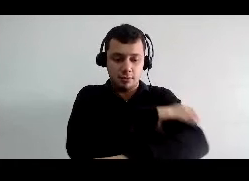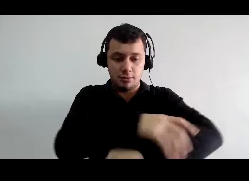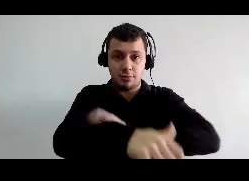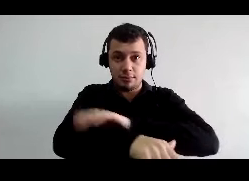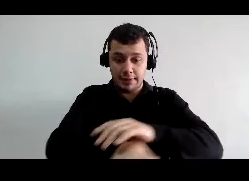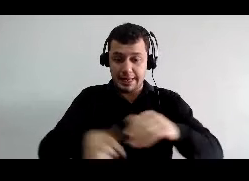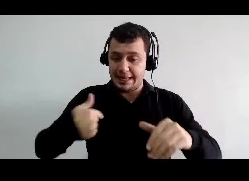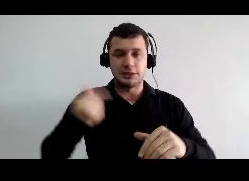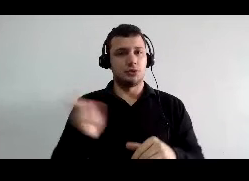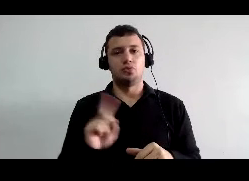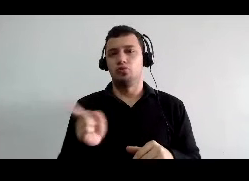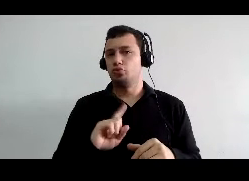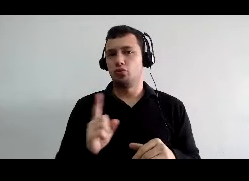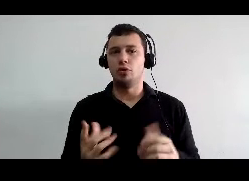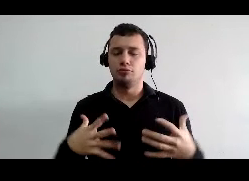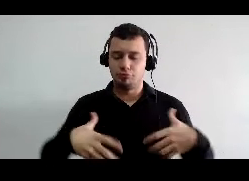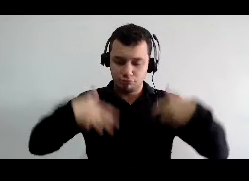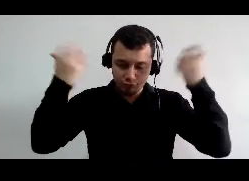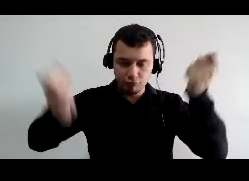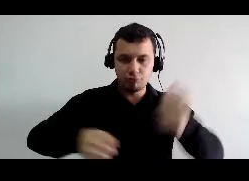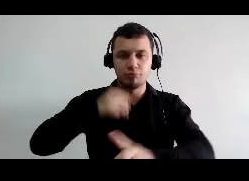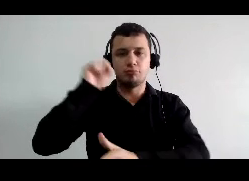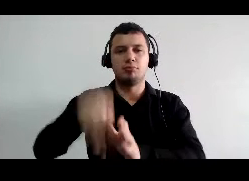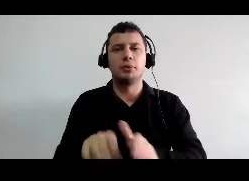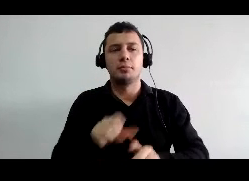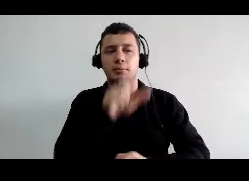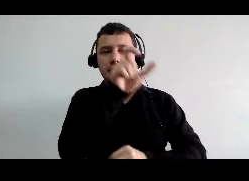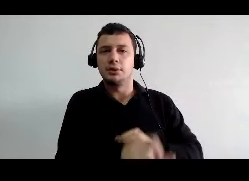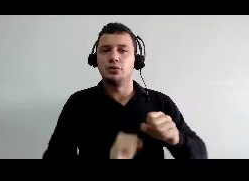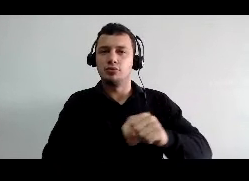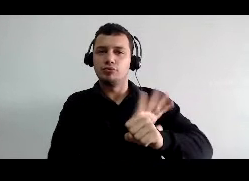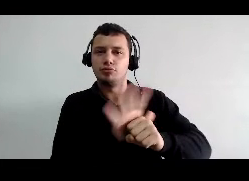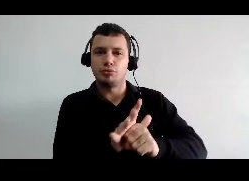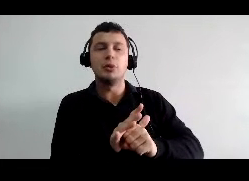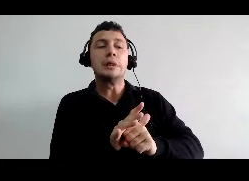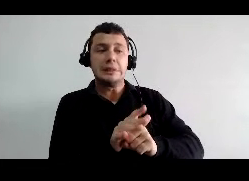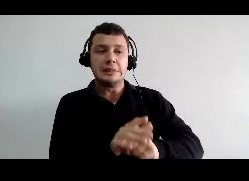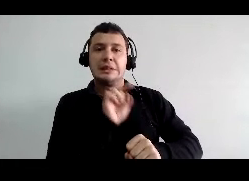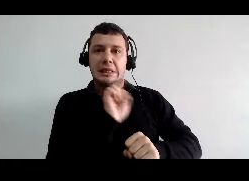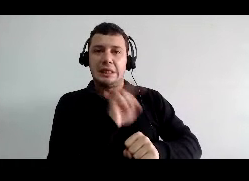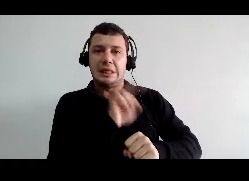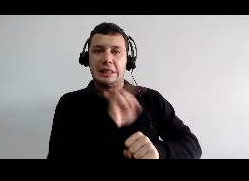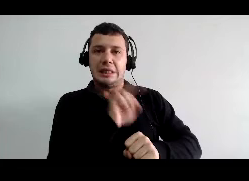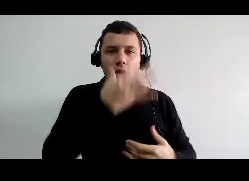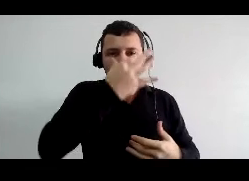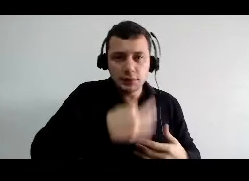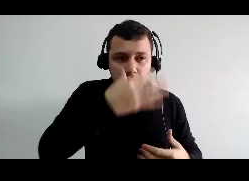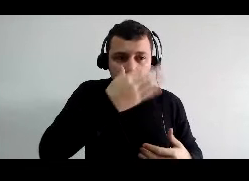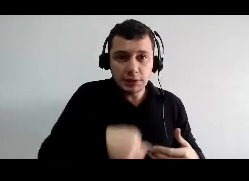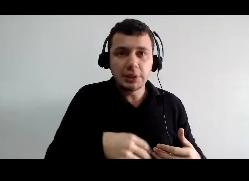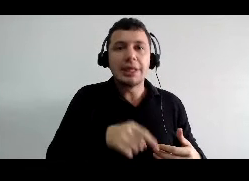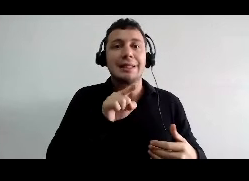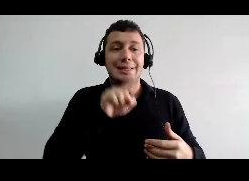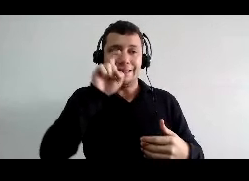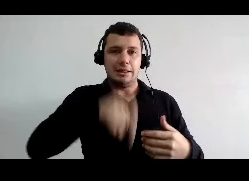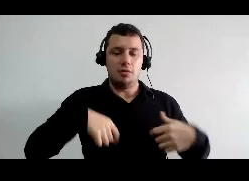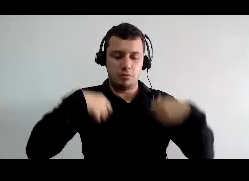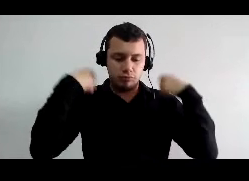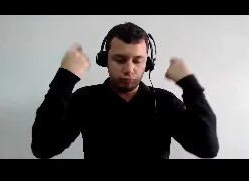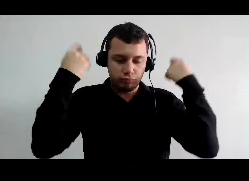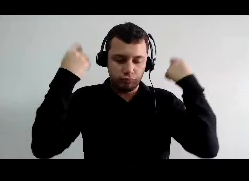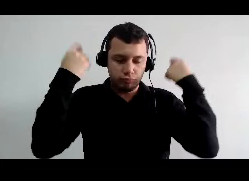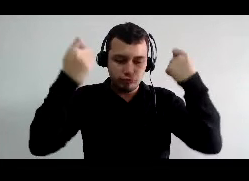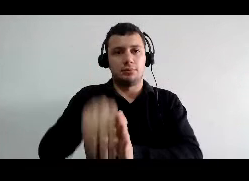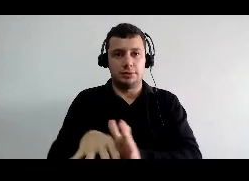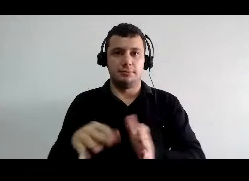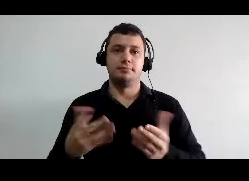y hay algún tipo de contaminación o fluido que sea visible, me la debo cambiar. Pero si no tengo todo